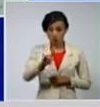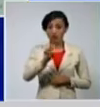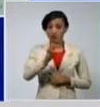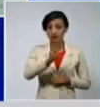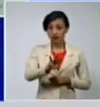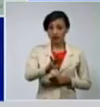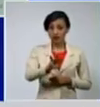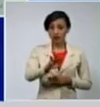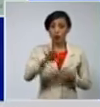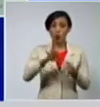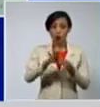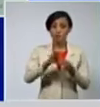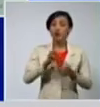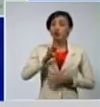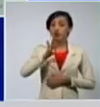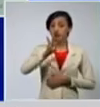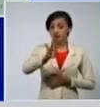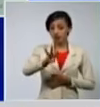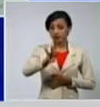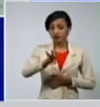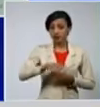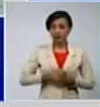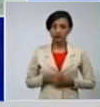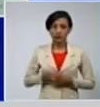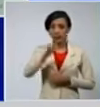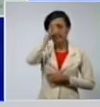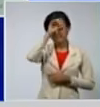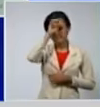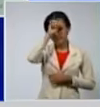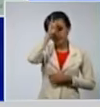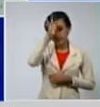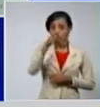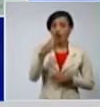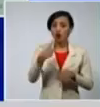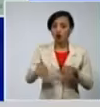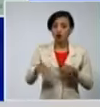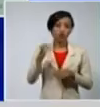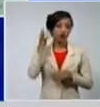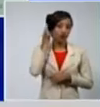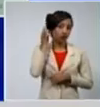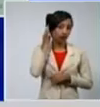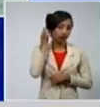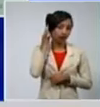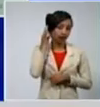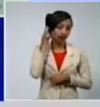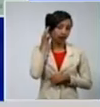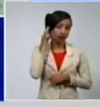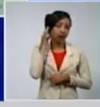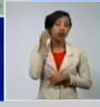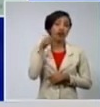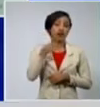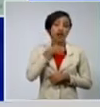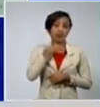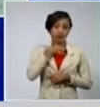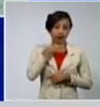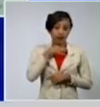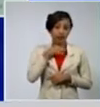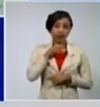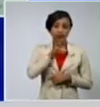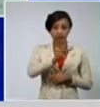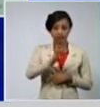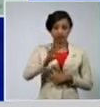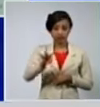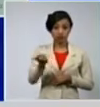Minas, Florida y Esmeralda con 2 cada uno, y el municipio de Nuevitas con un